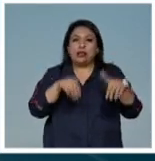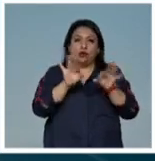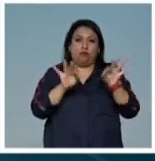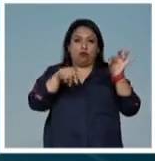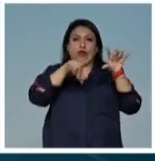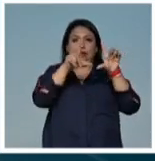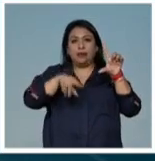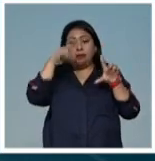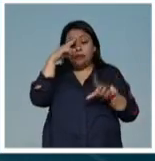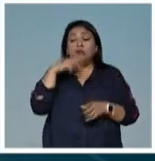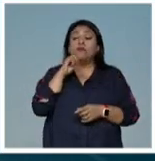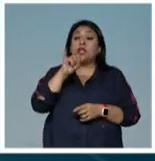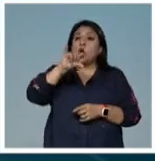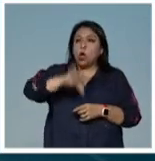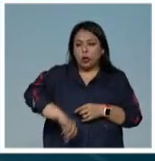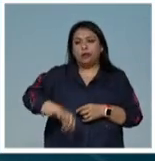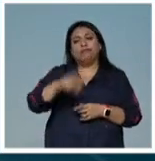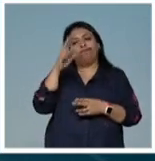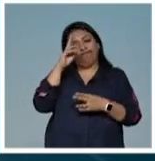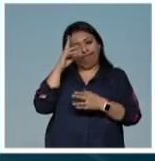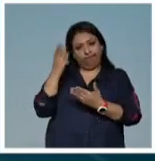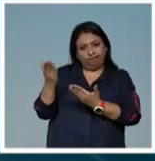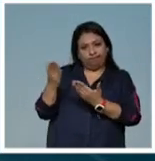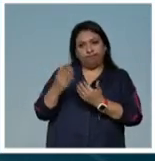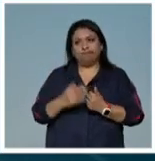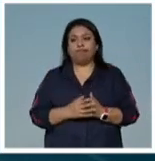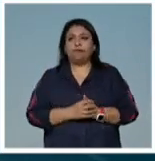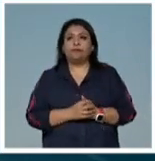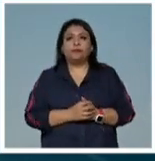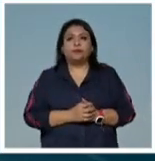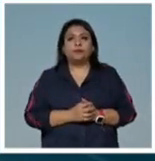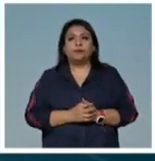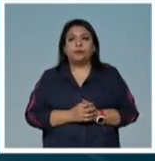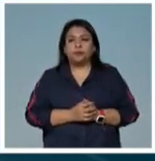país. Efectivamente, hoy le rendimos este tributo.